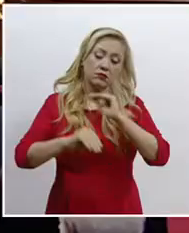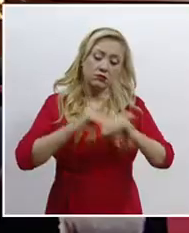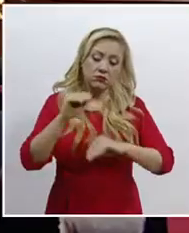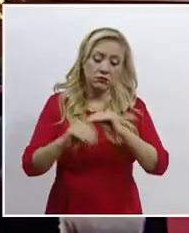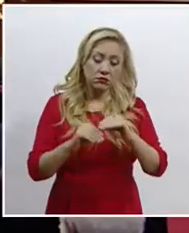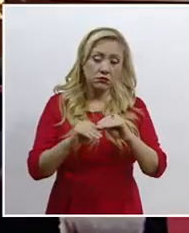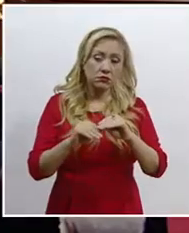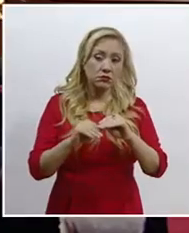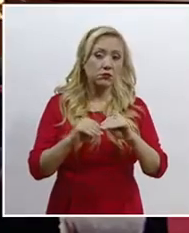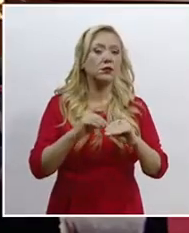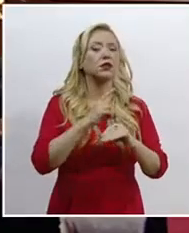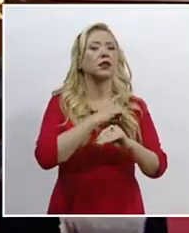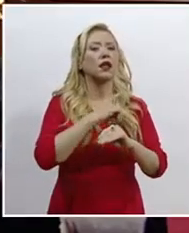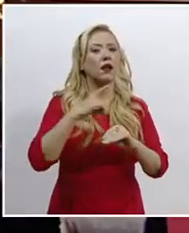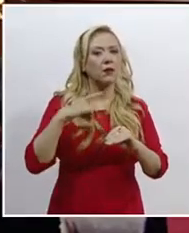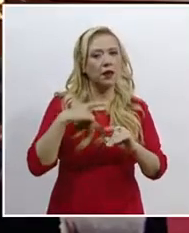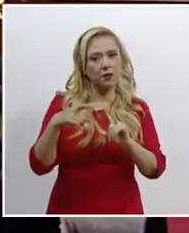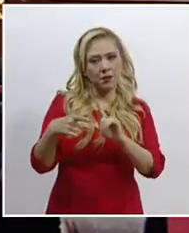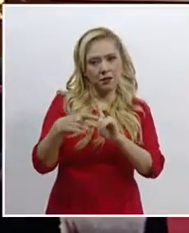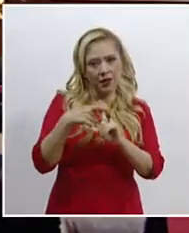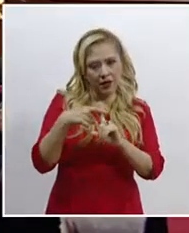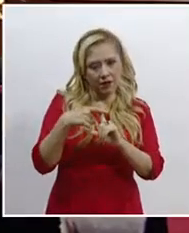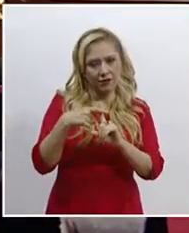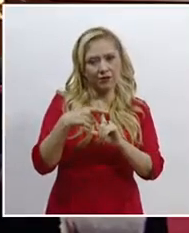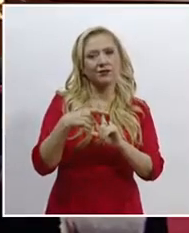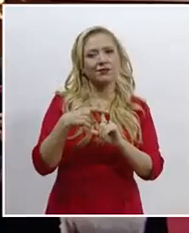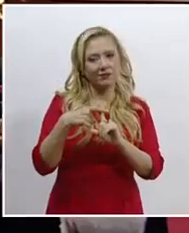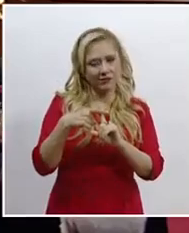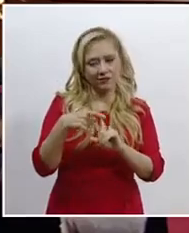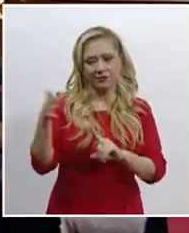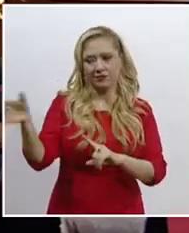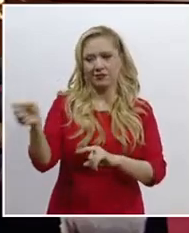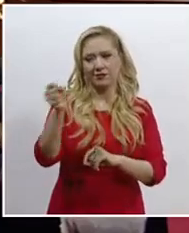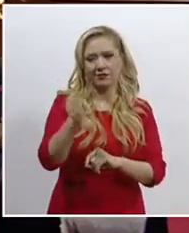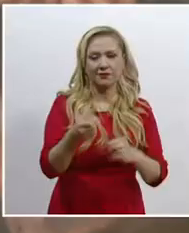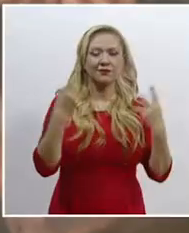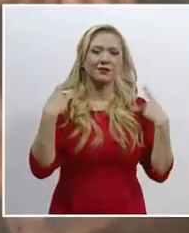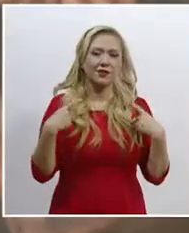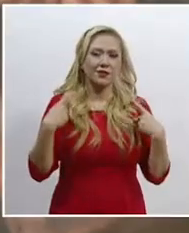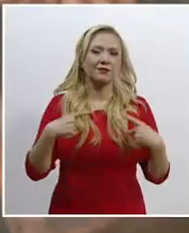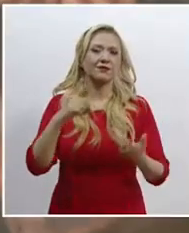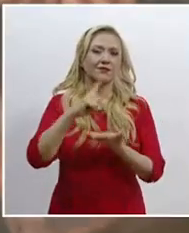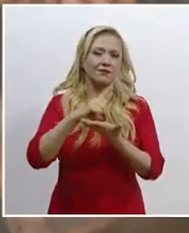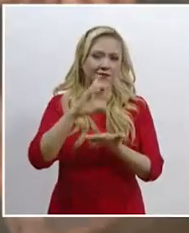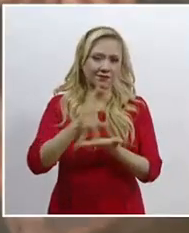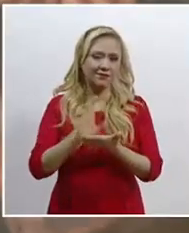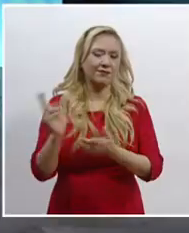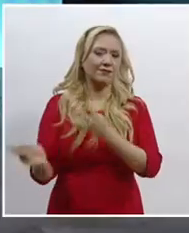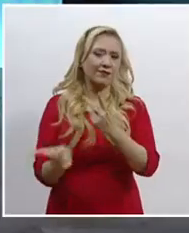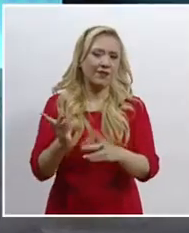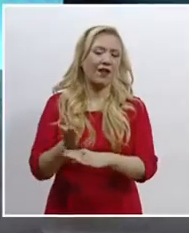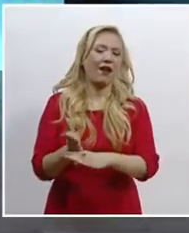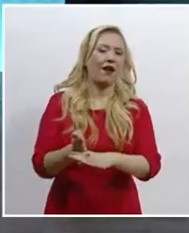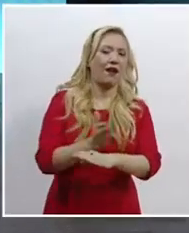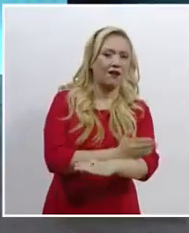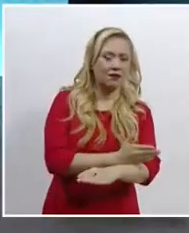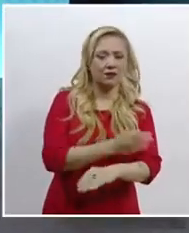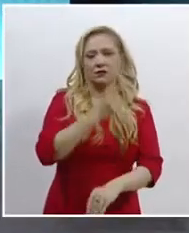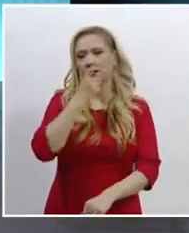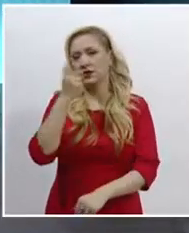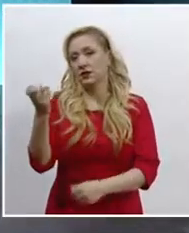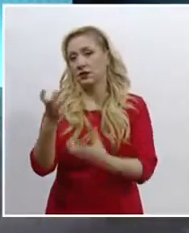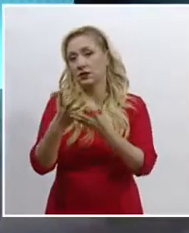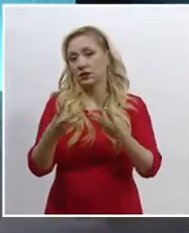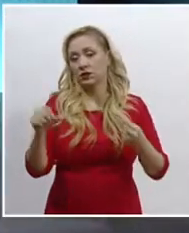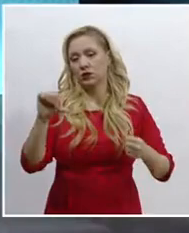materia, deberá considerar las disposiciones en materia de consulta previa. Esto fue lo que resolvió